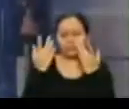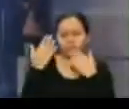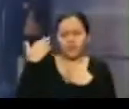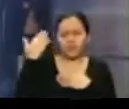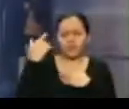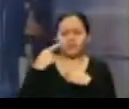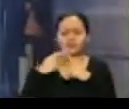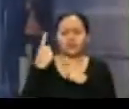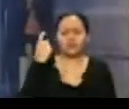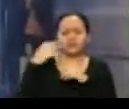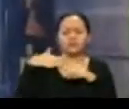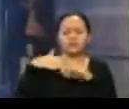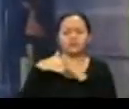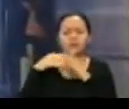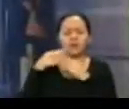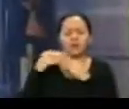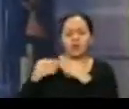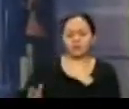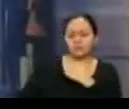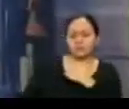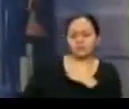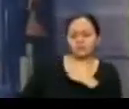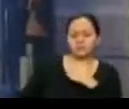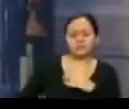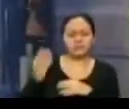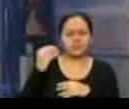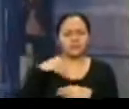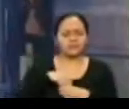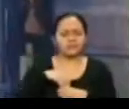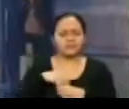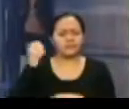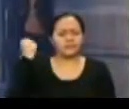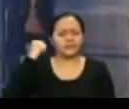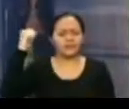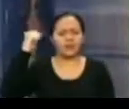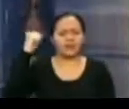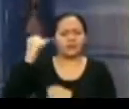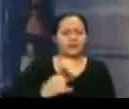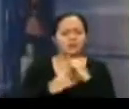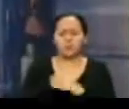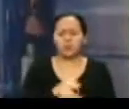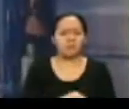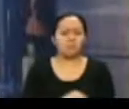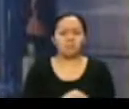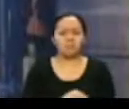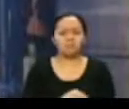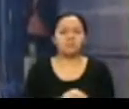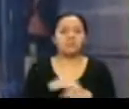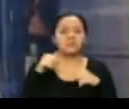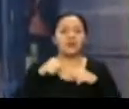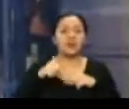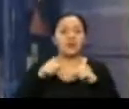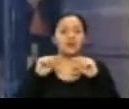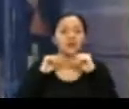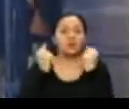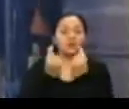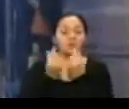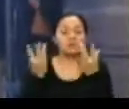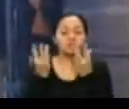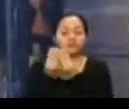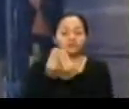llevarse 11 mil dólares en efectivo en su viaje al exterior. Aquí no está la